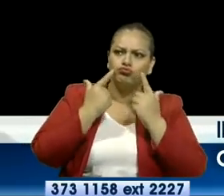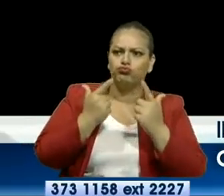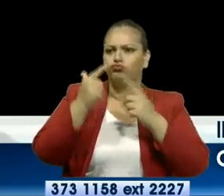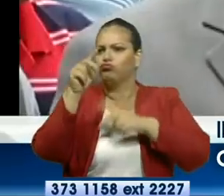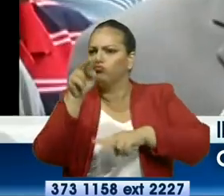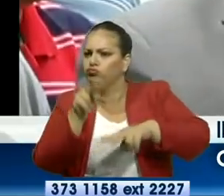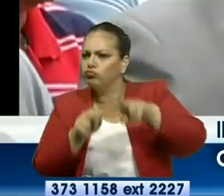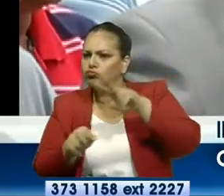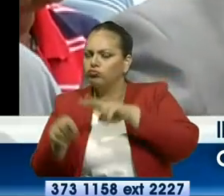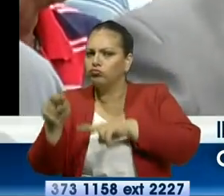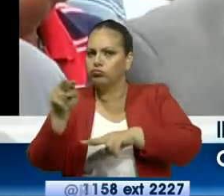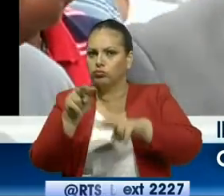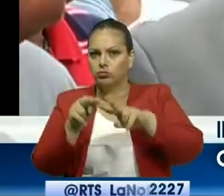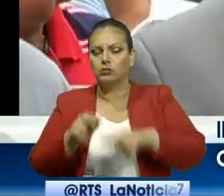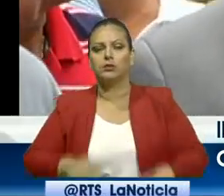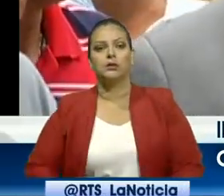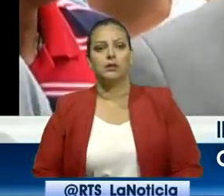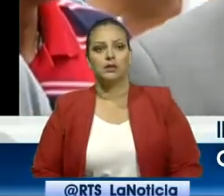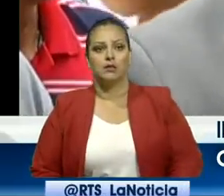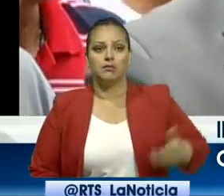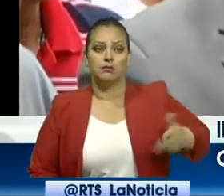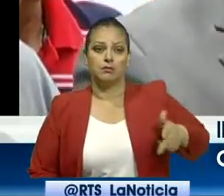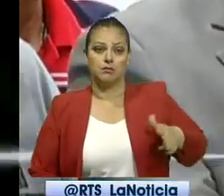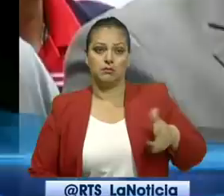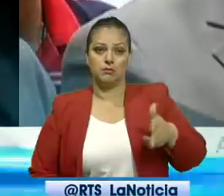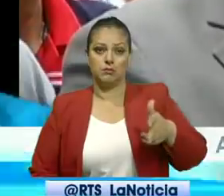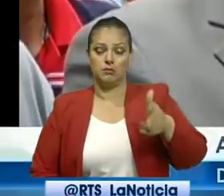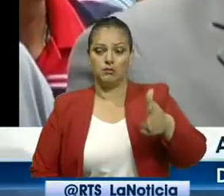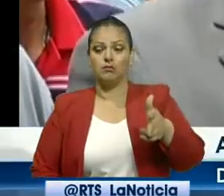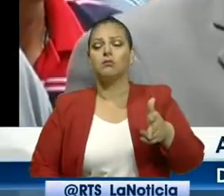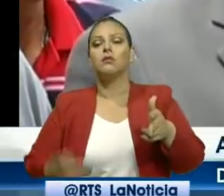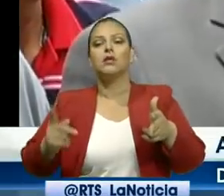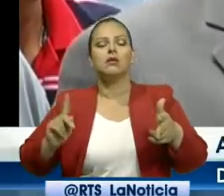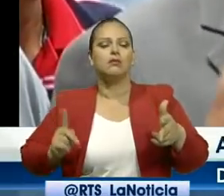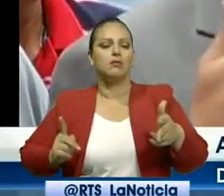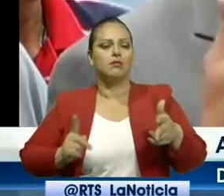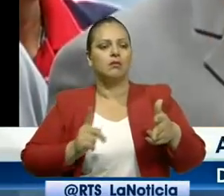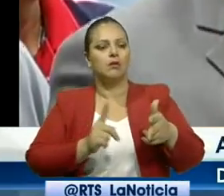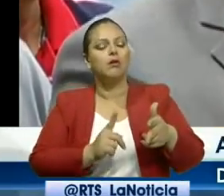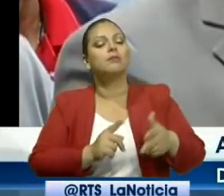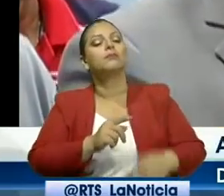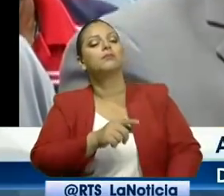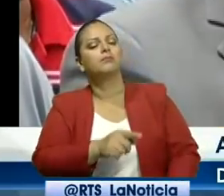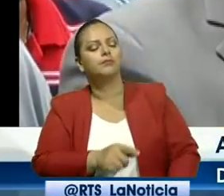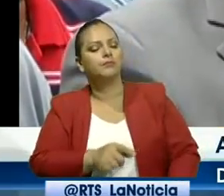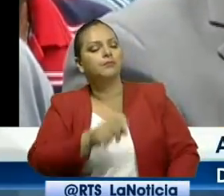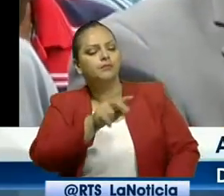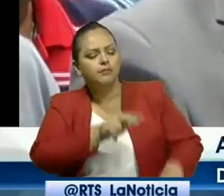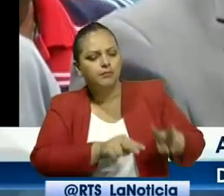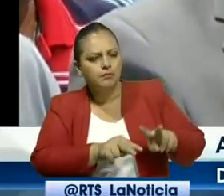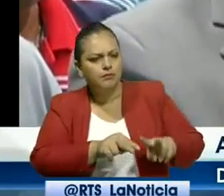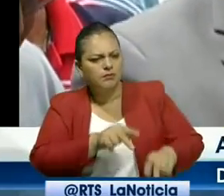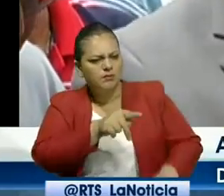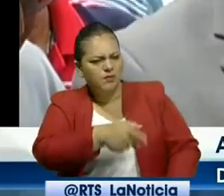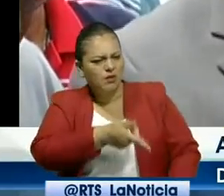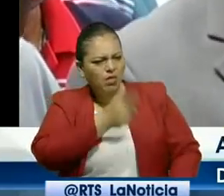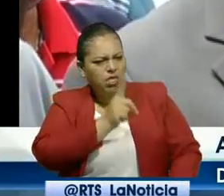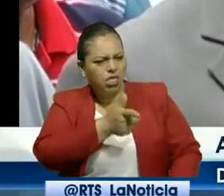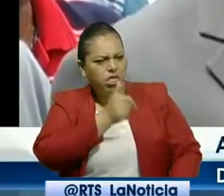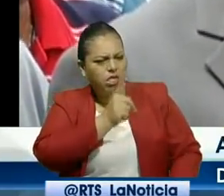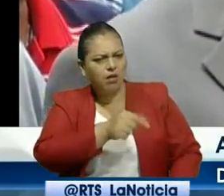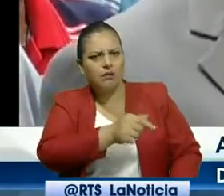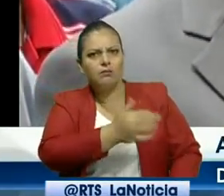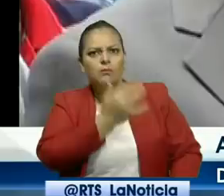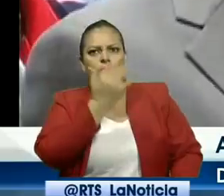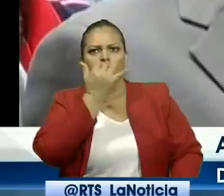madrugada. Procede a tomar contacto con el conductor, realiza el procedimiento, lo siente con